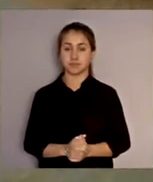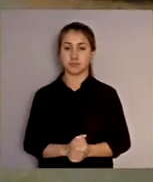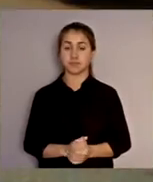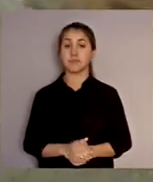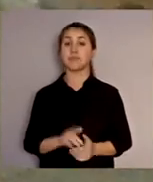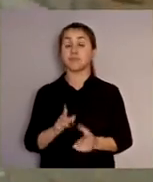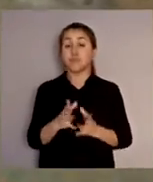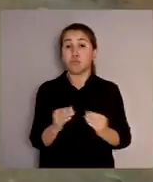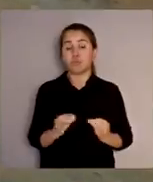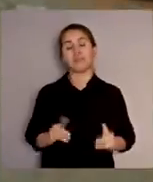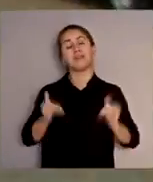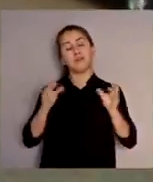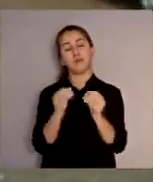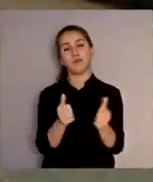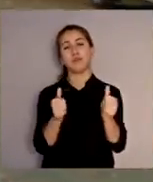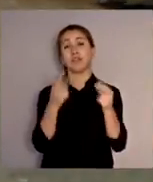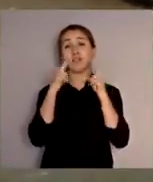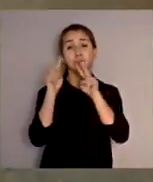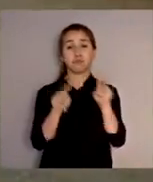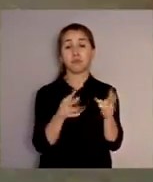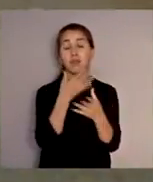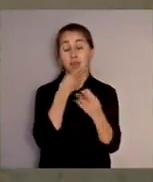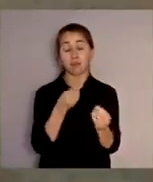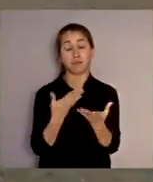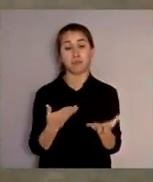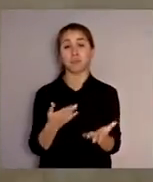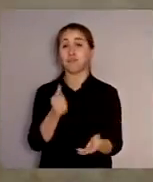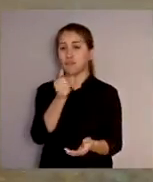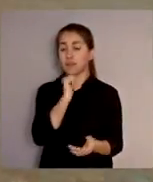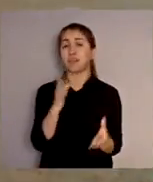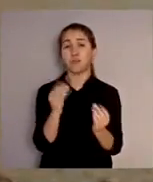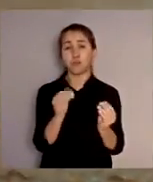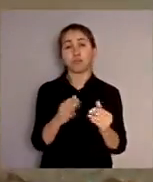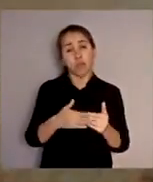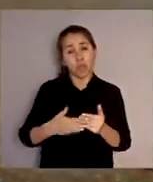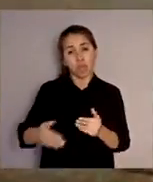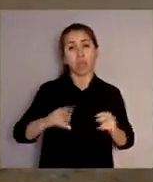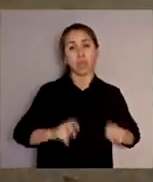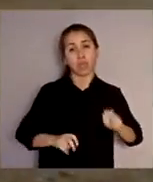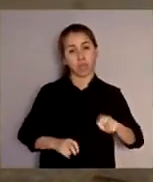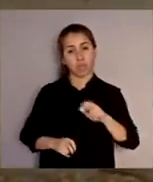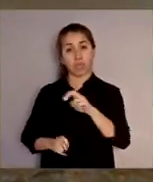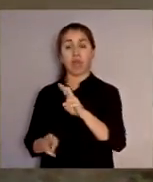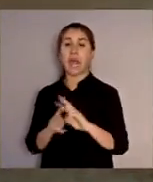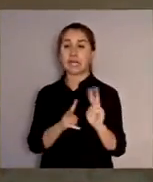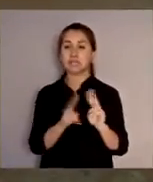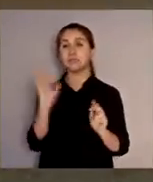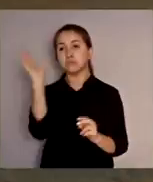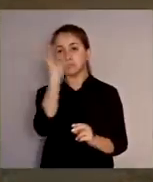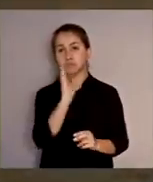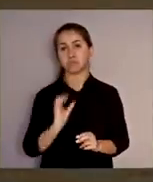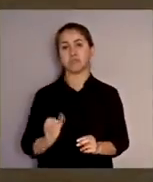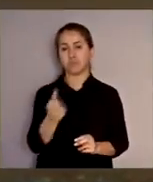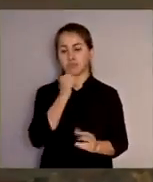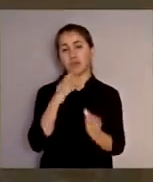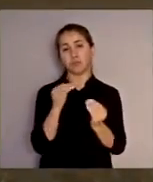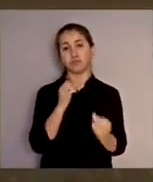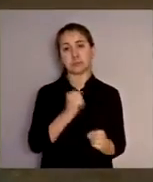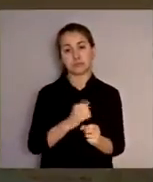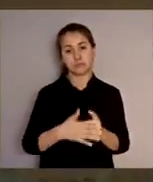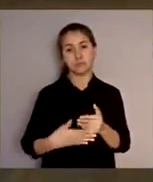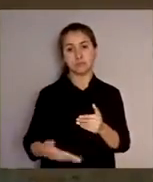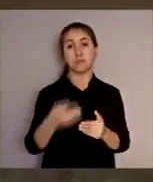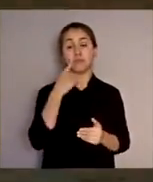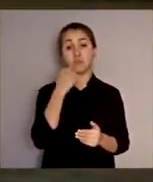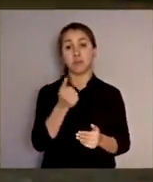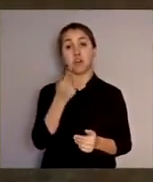Lo estoy pasando increíble, es hermoso. Nos queda mucho todavía por recorrer, por hacer. Y bueno,